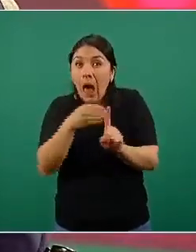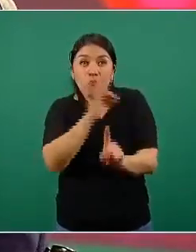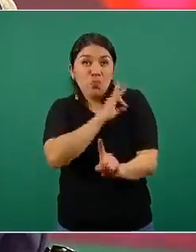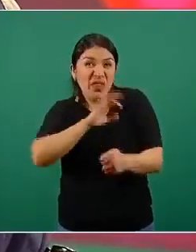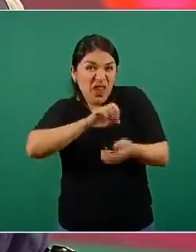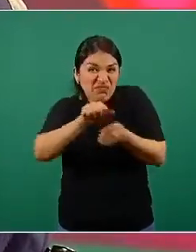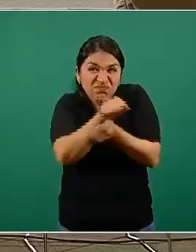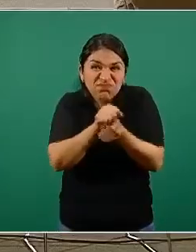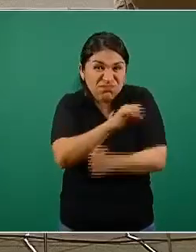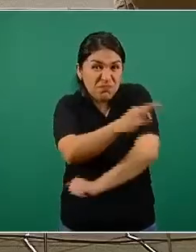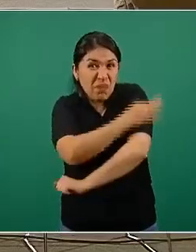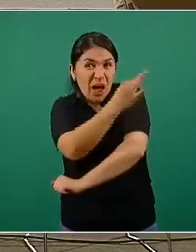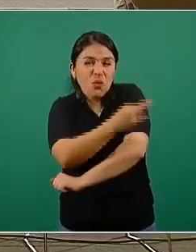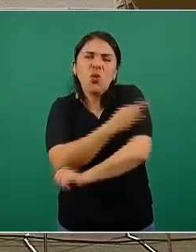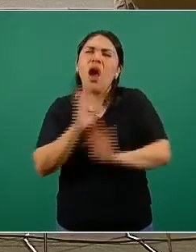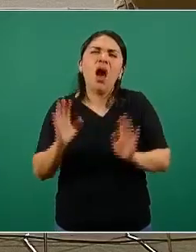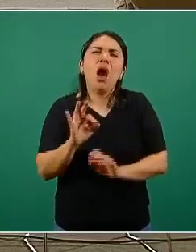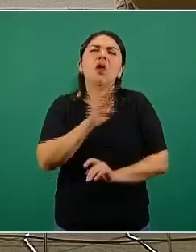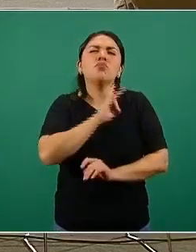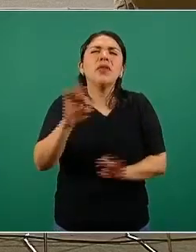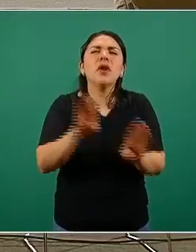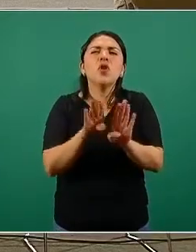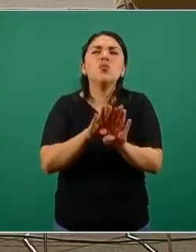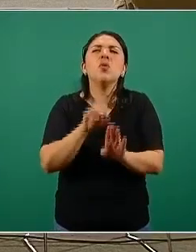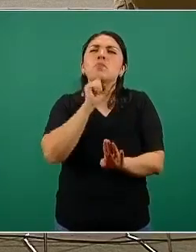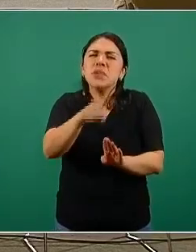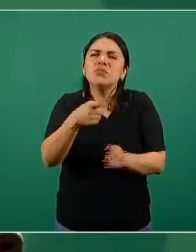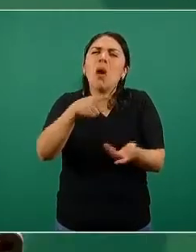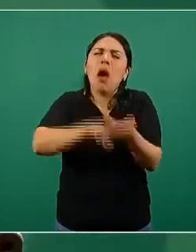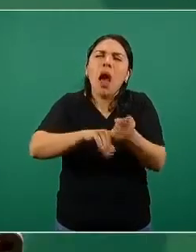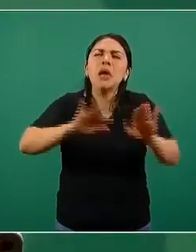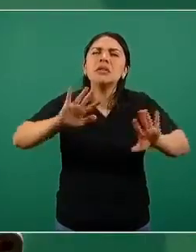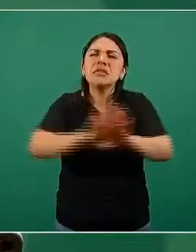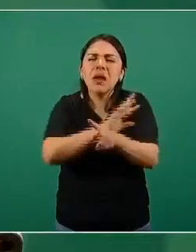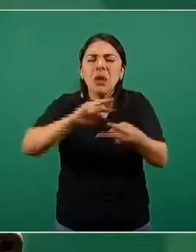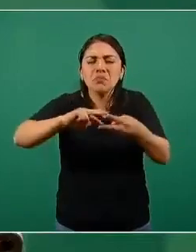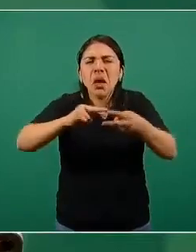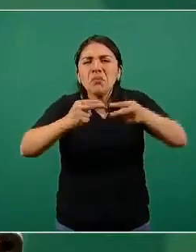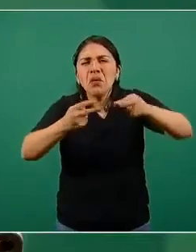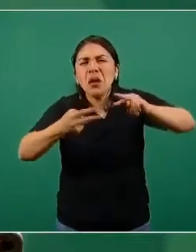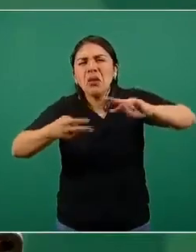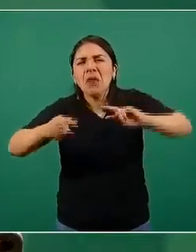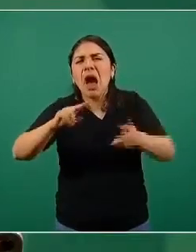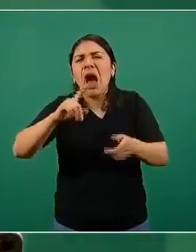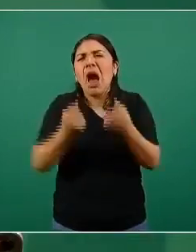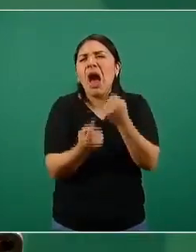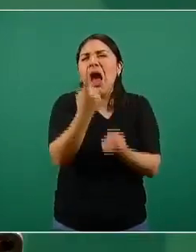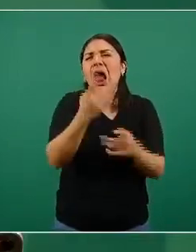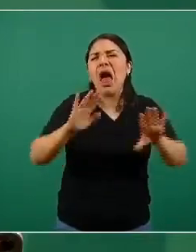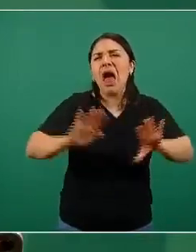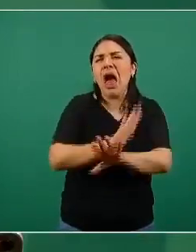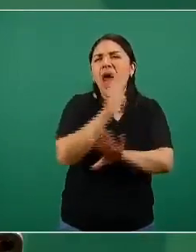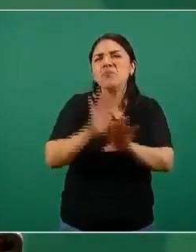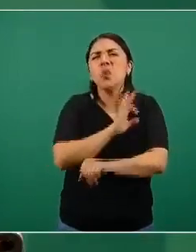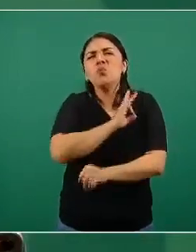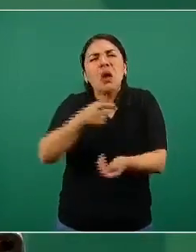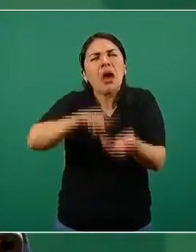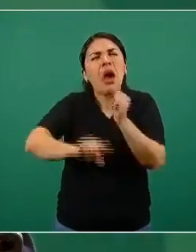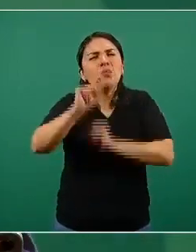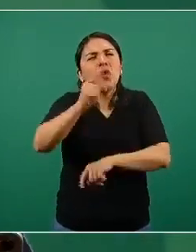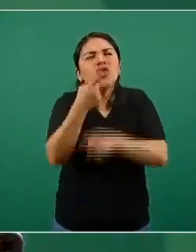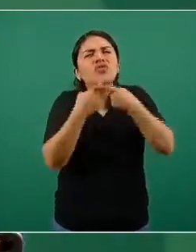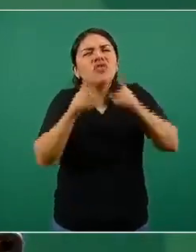crear para la misma proteína, que aunque pueda tener algunas mutaciones, aunque pueda ser diferente, pues